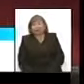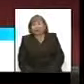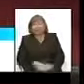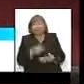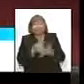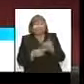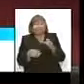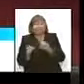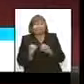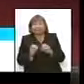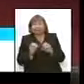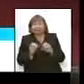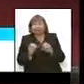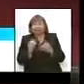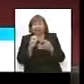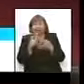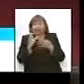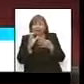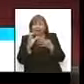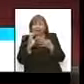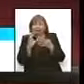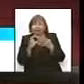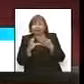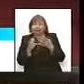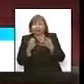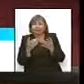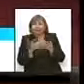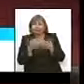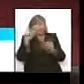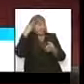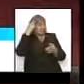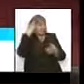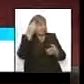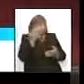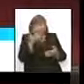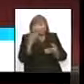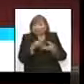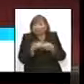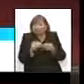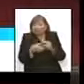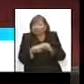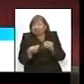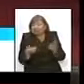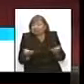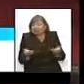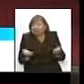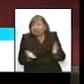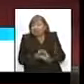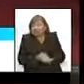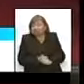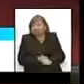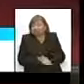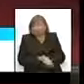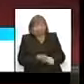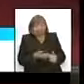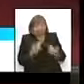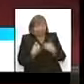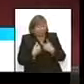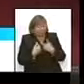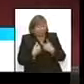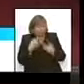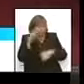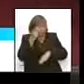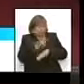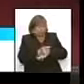es caracteriza de una nueva manera el régimen político peruano, como no lo ha sido en toda su historia. Habremos tenido momentos de